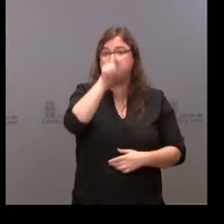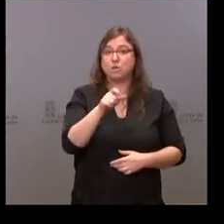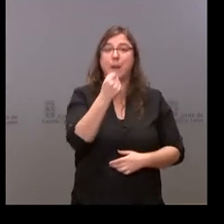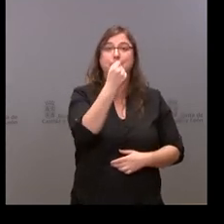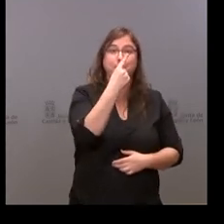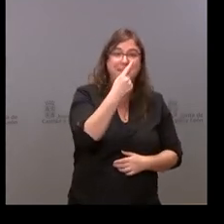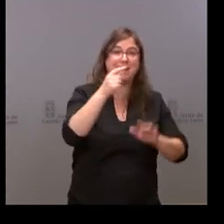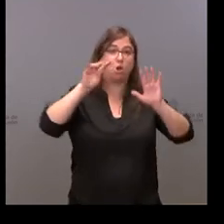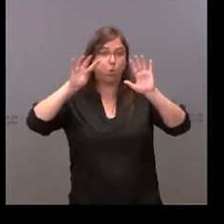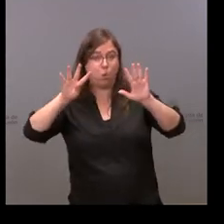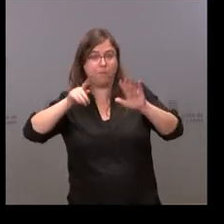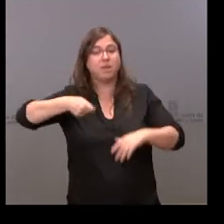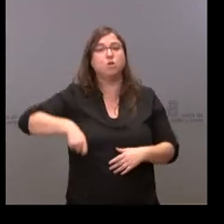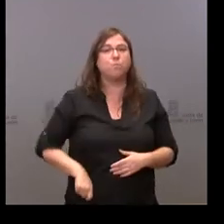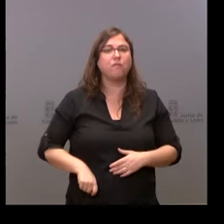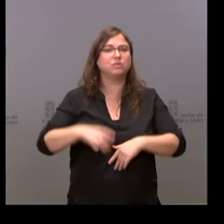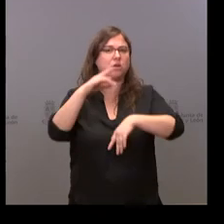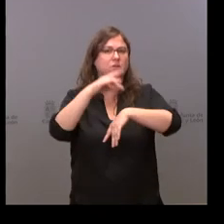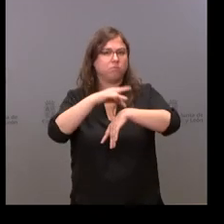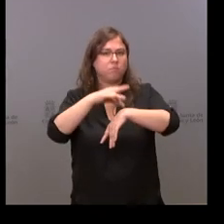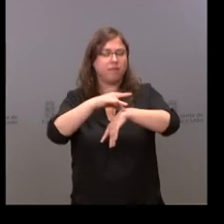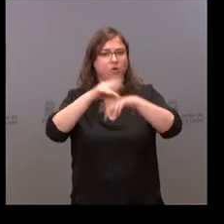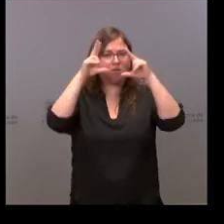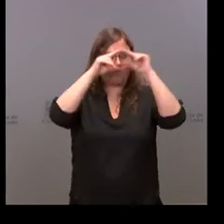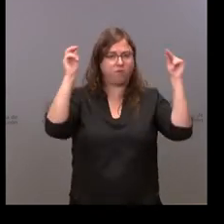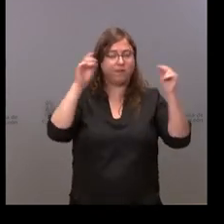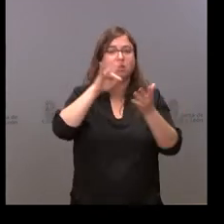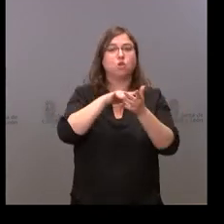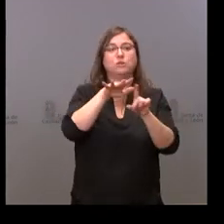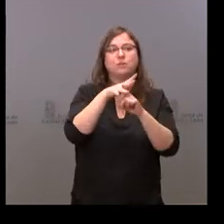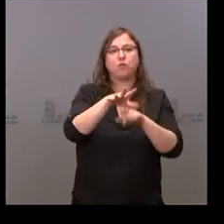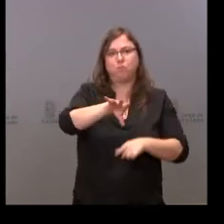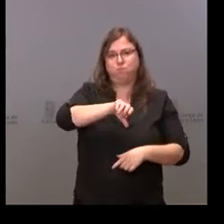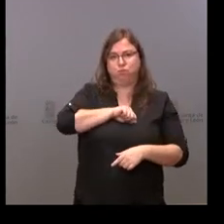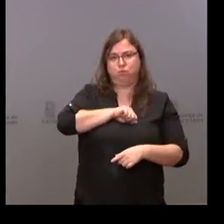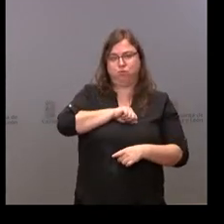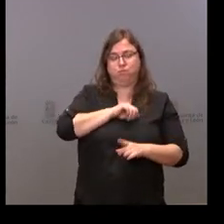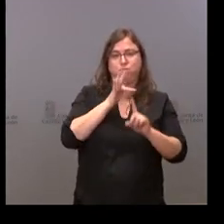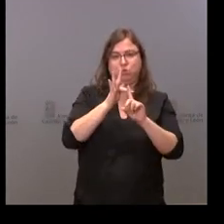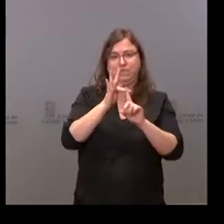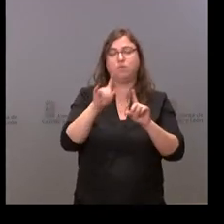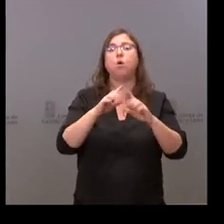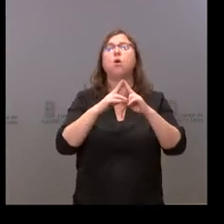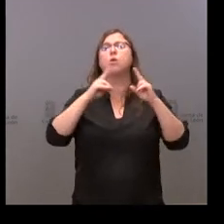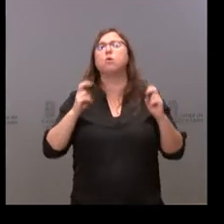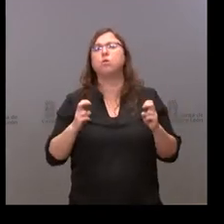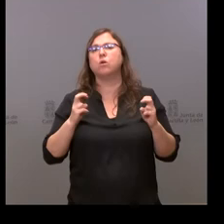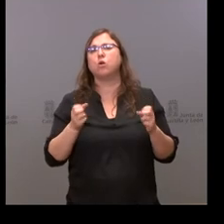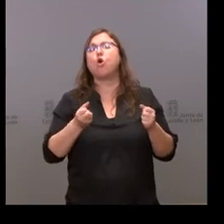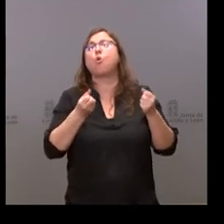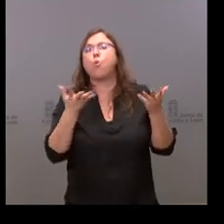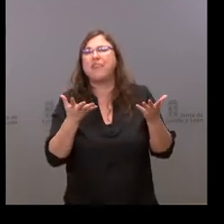trabajadores sanitarios que están en situación de contagio de aislamiento pues corresponde